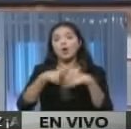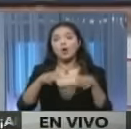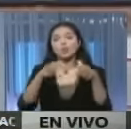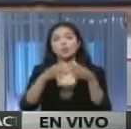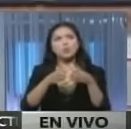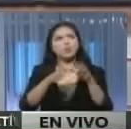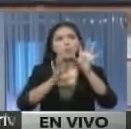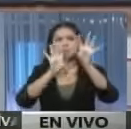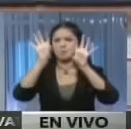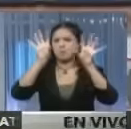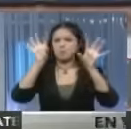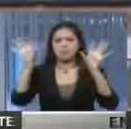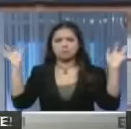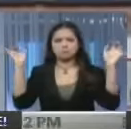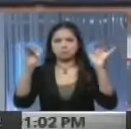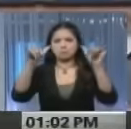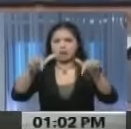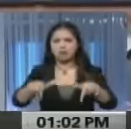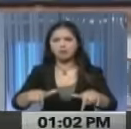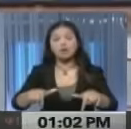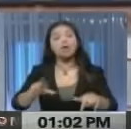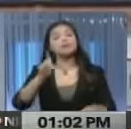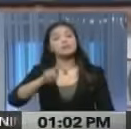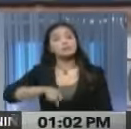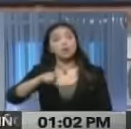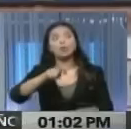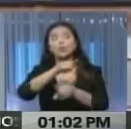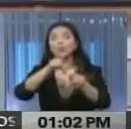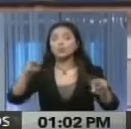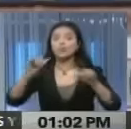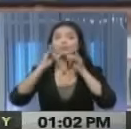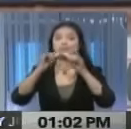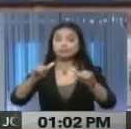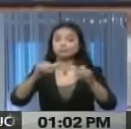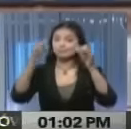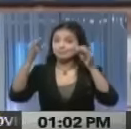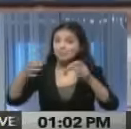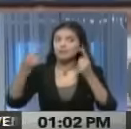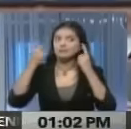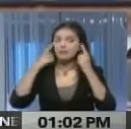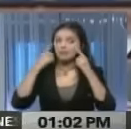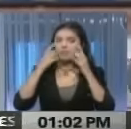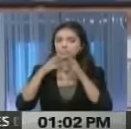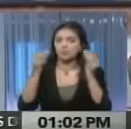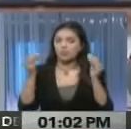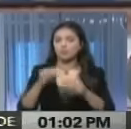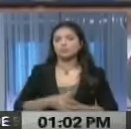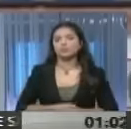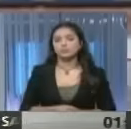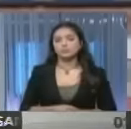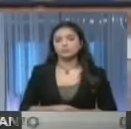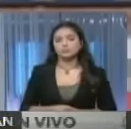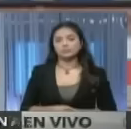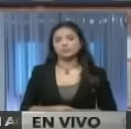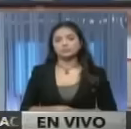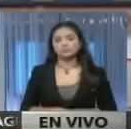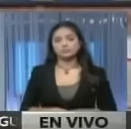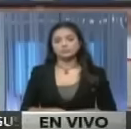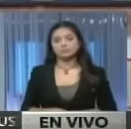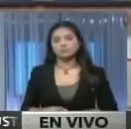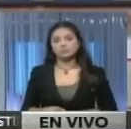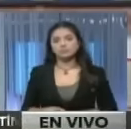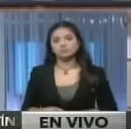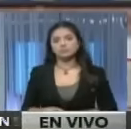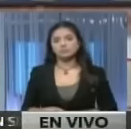diplomático, lo cual es necesario que ustedes estén informados de también pues estas